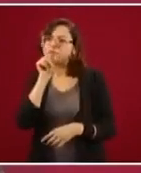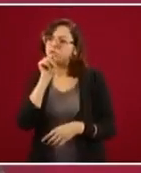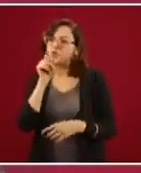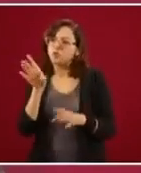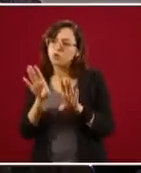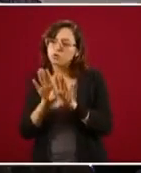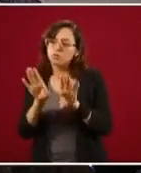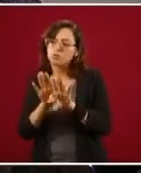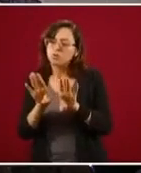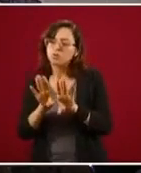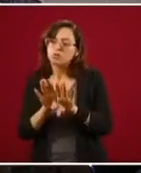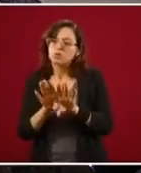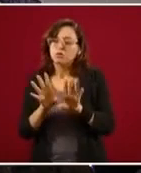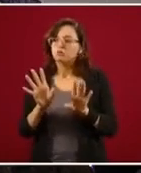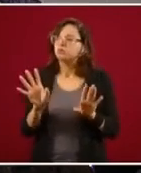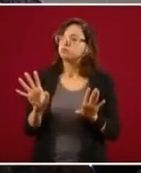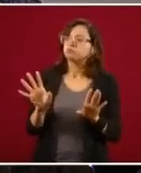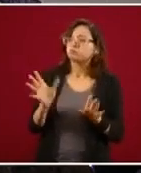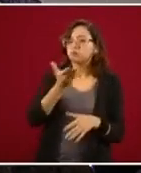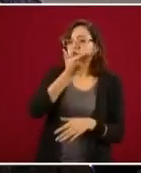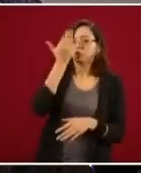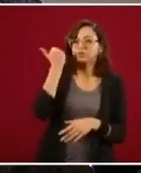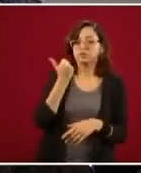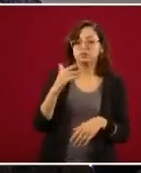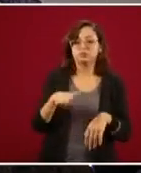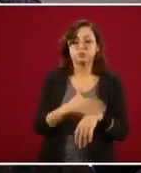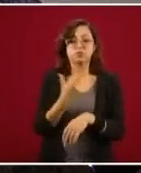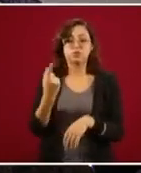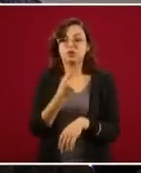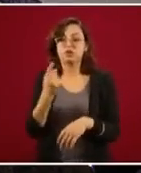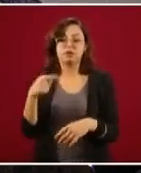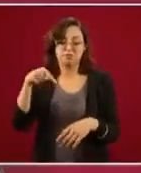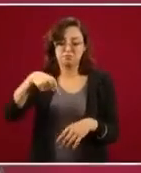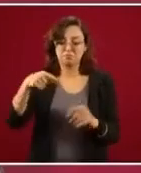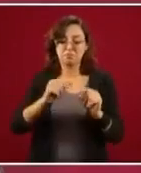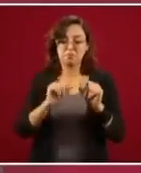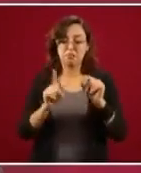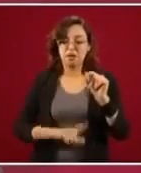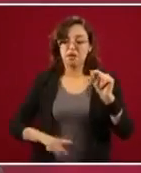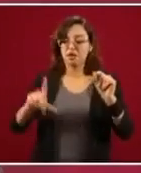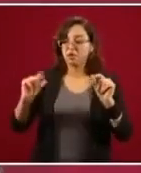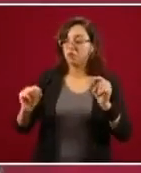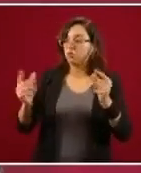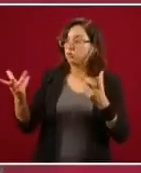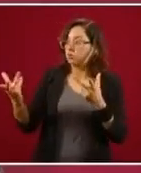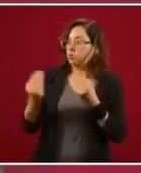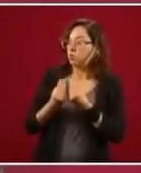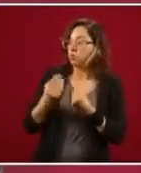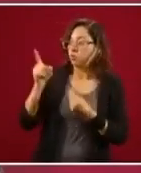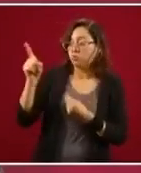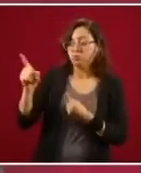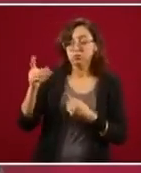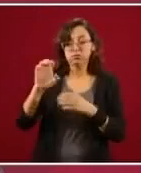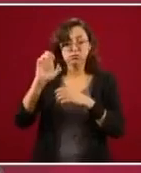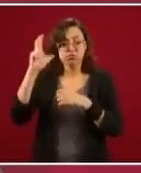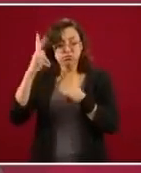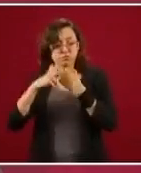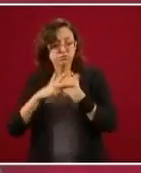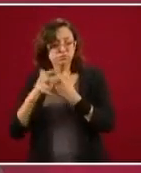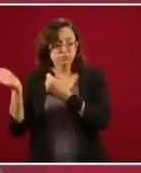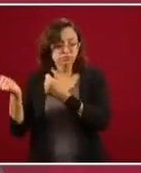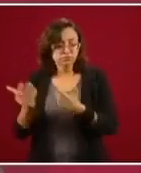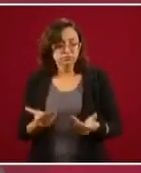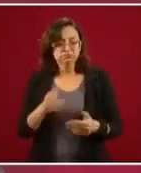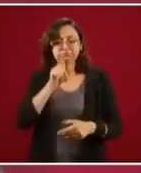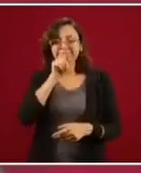una fuente de abasto que no está presente en México. Pero lo que sí le podemos garantizar es